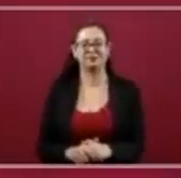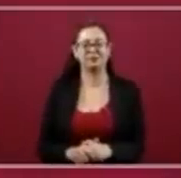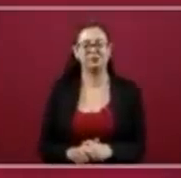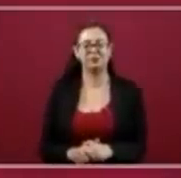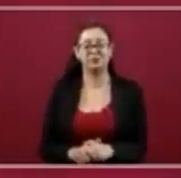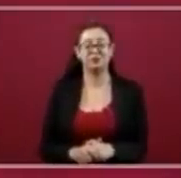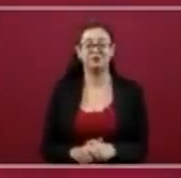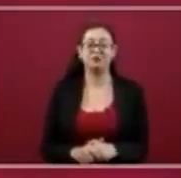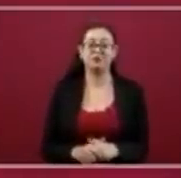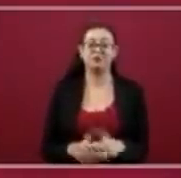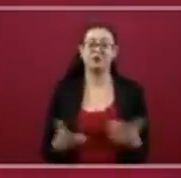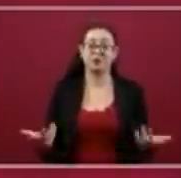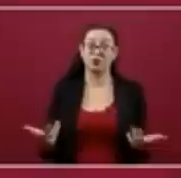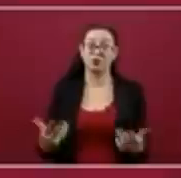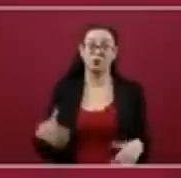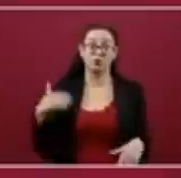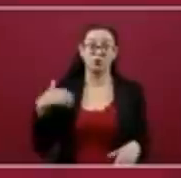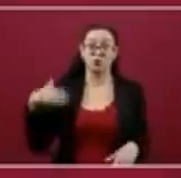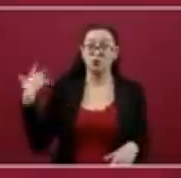O sea que se rayaron.